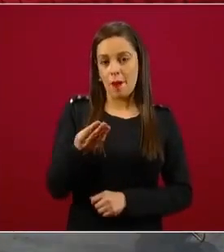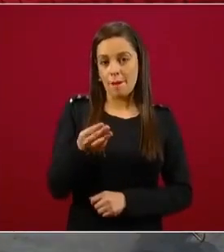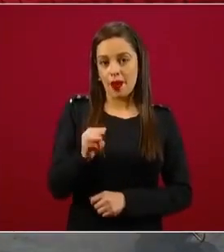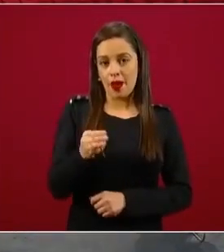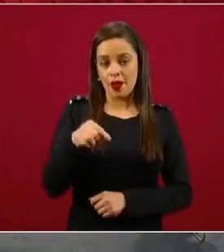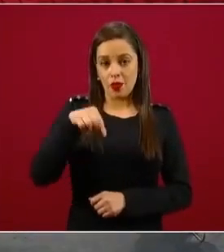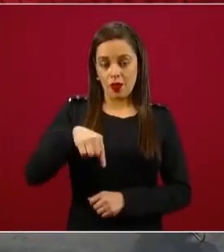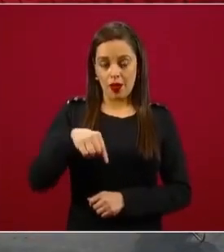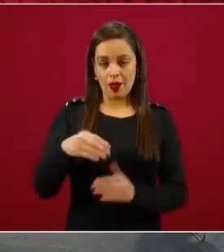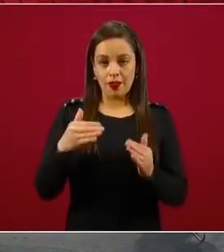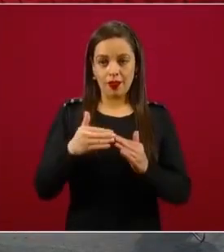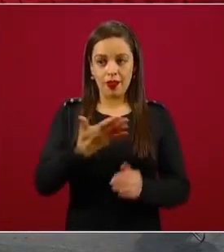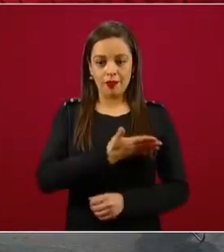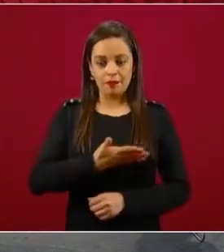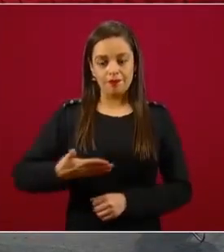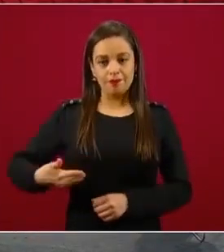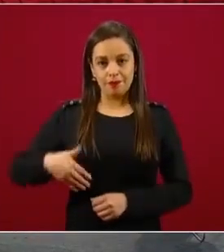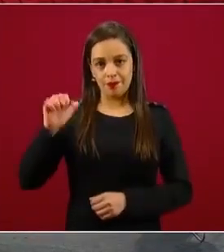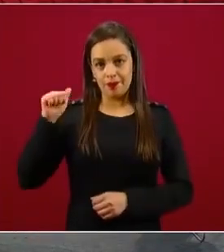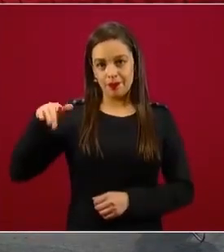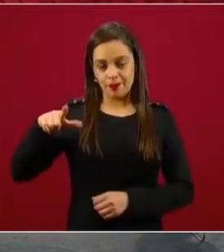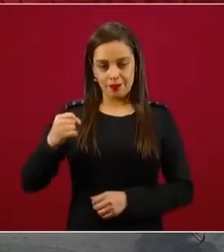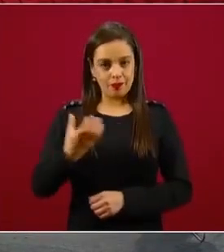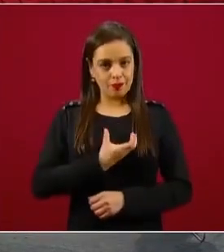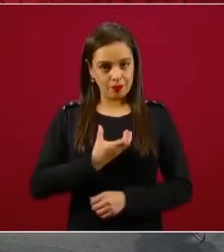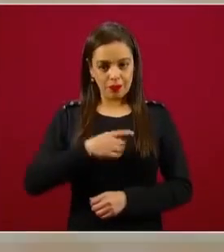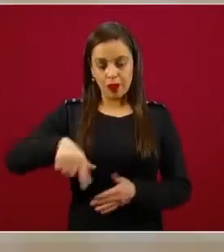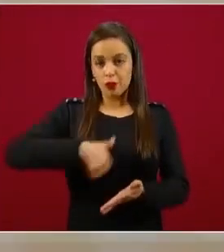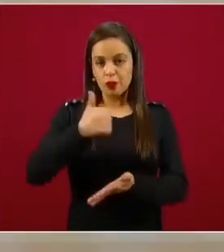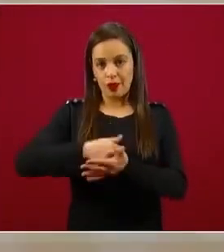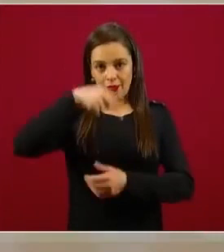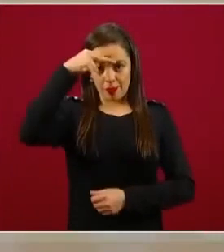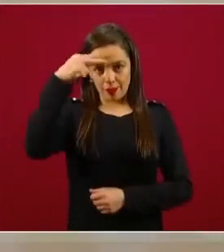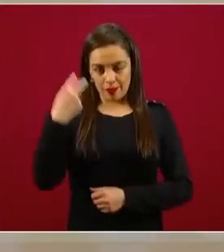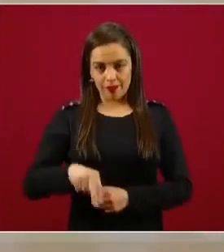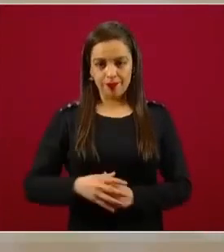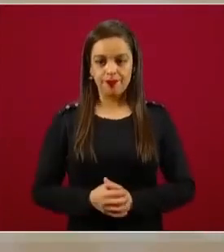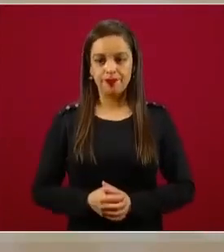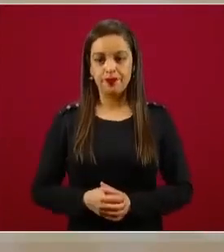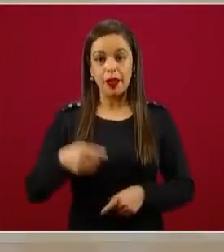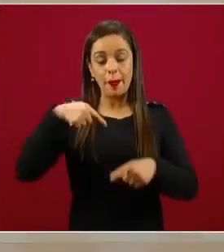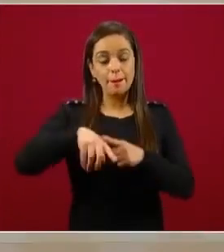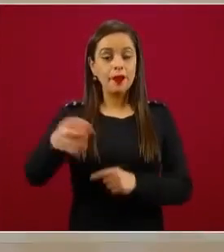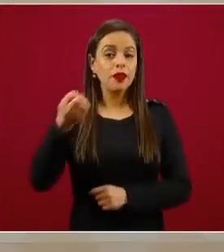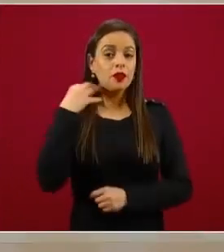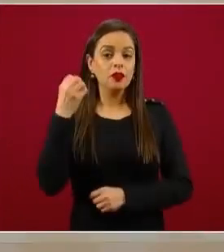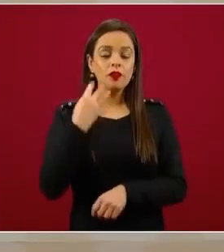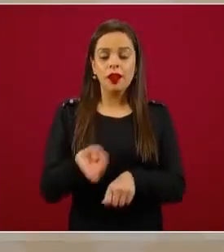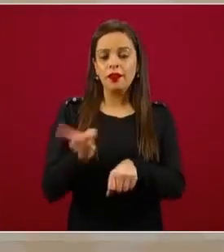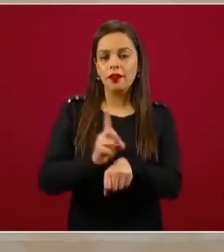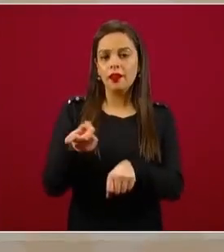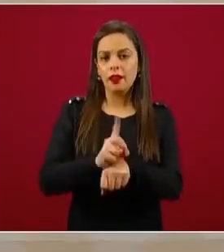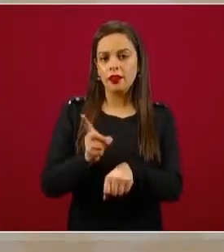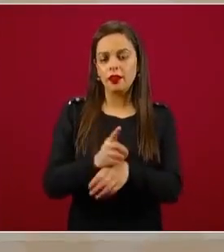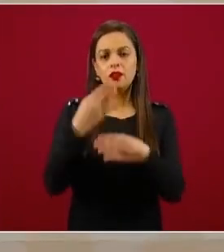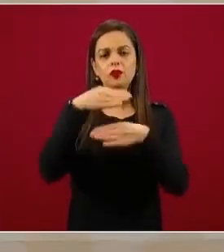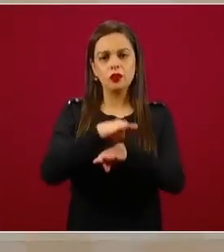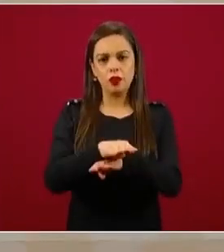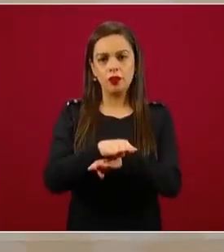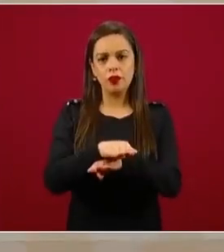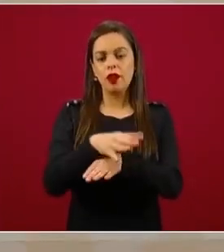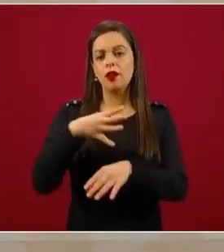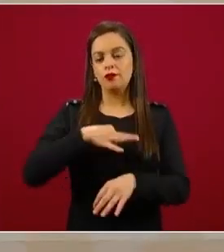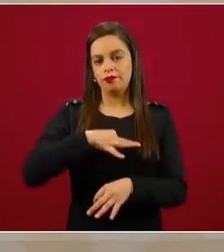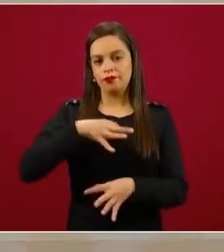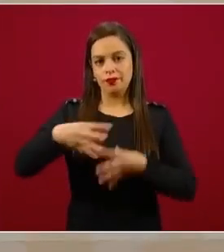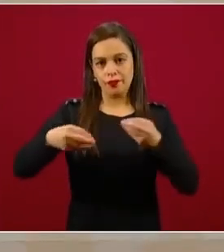en el Palacio Nacional de México, en la Ciudad de México, y vamos a iniciar la conferencia de prensa diaria sobre la pandemia de COVID, la